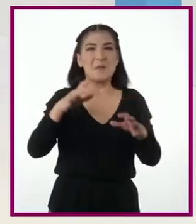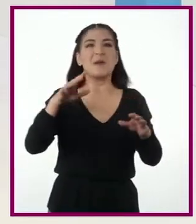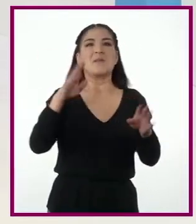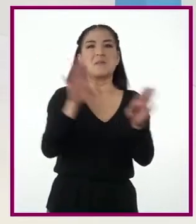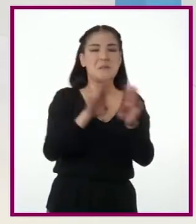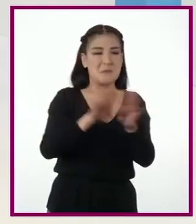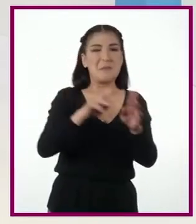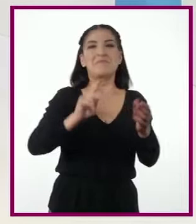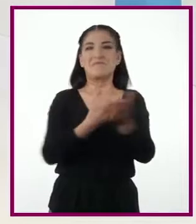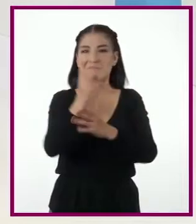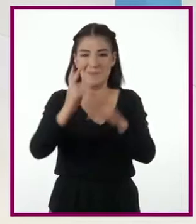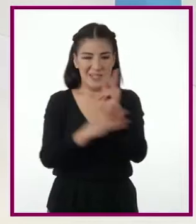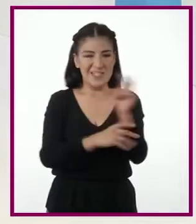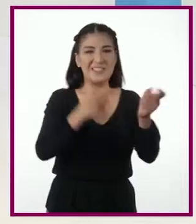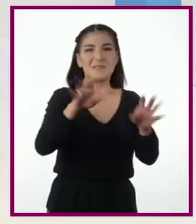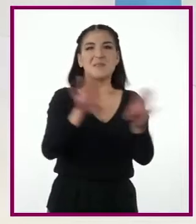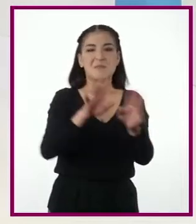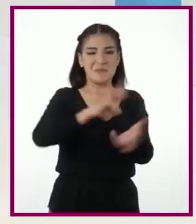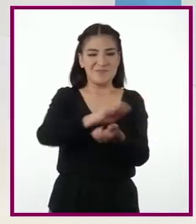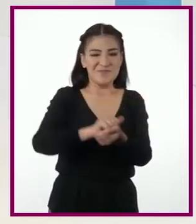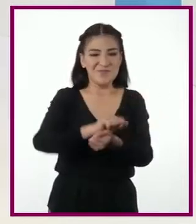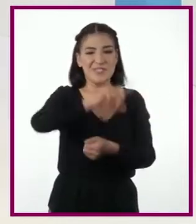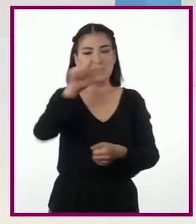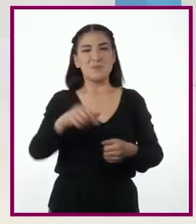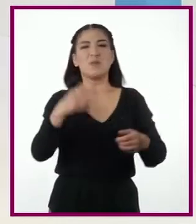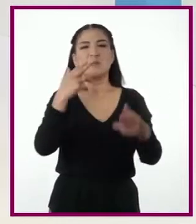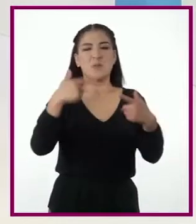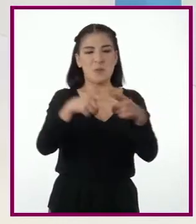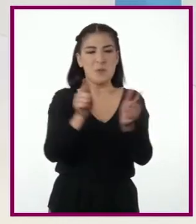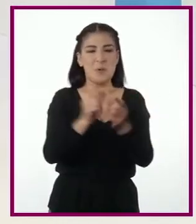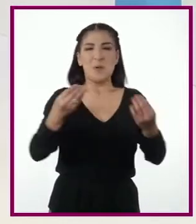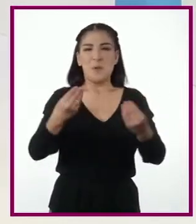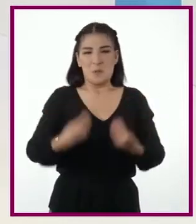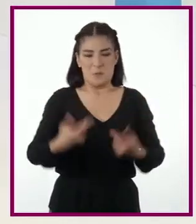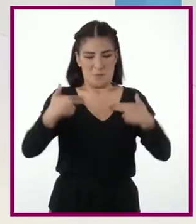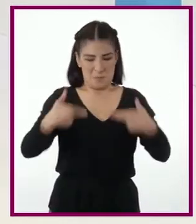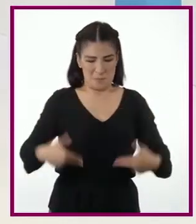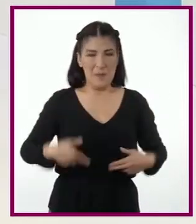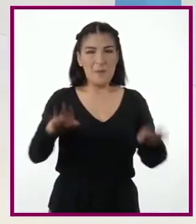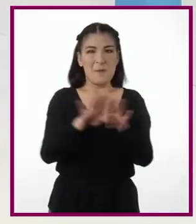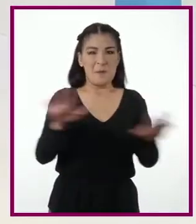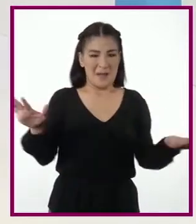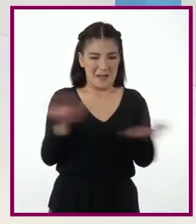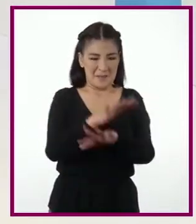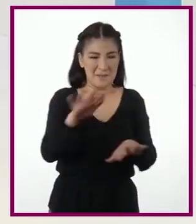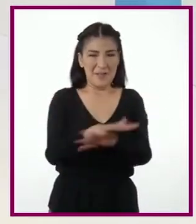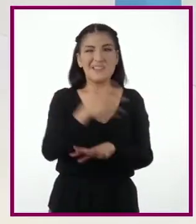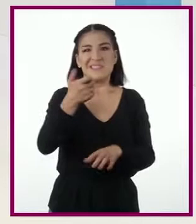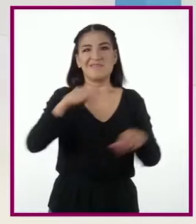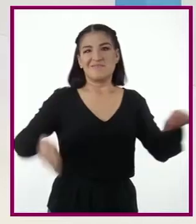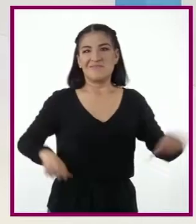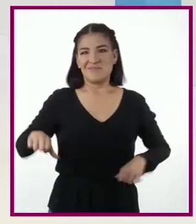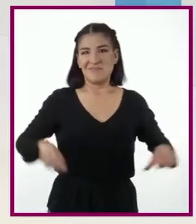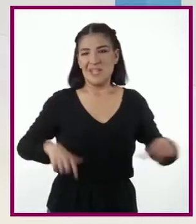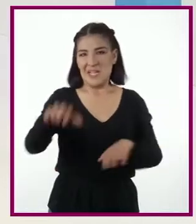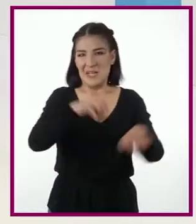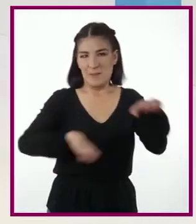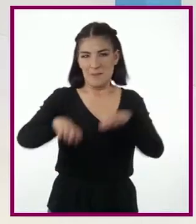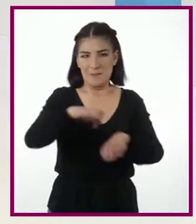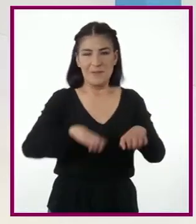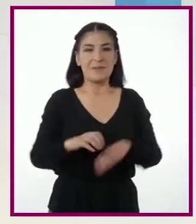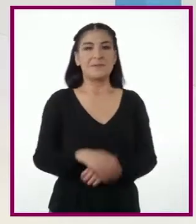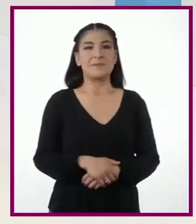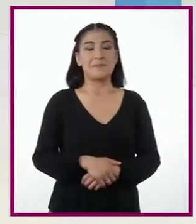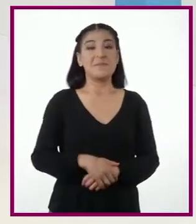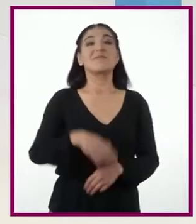establecimiento de grupos humanos que con el transcurso del tiempo desarrollaron diversas actividades económicas. Aprender